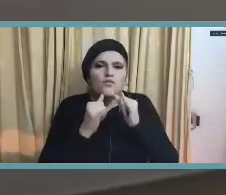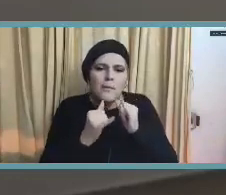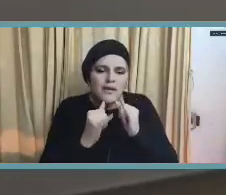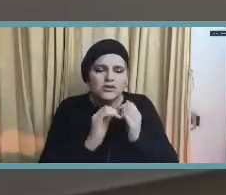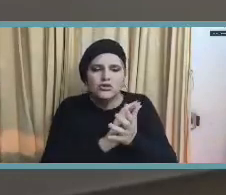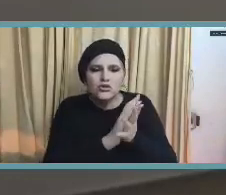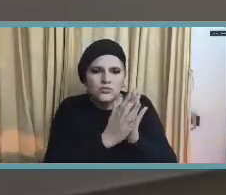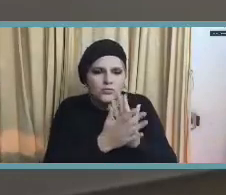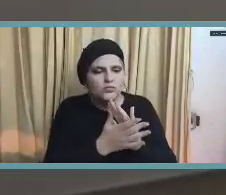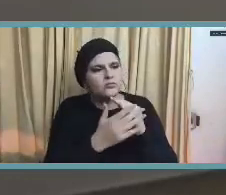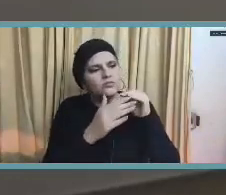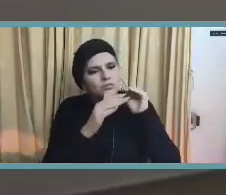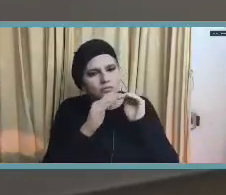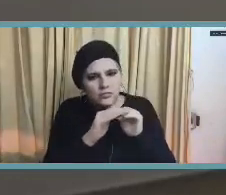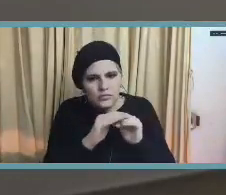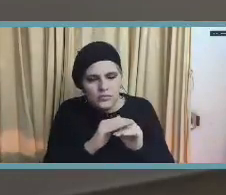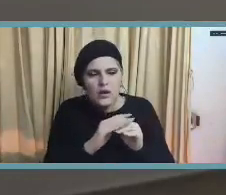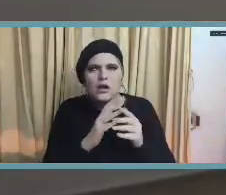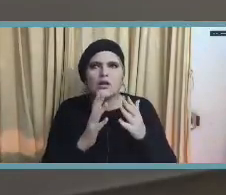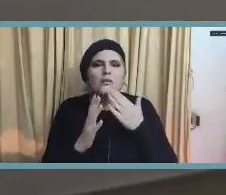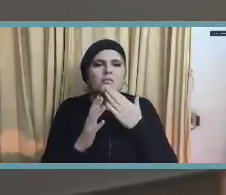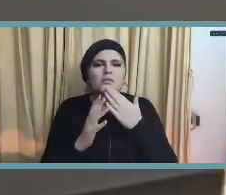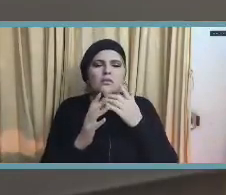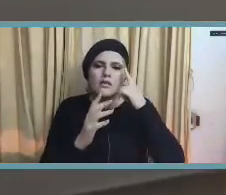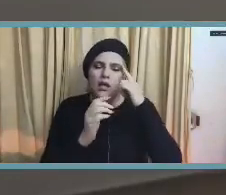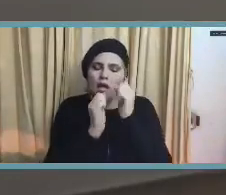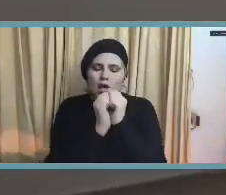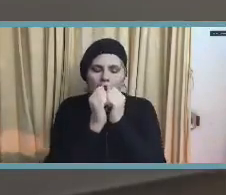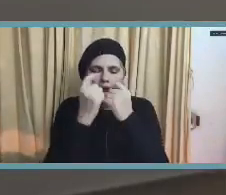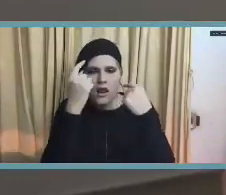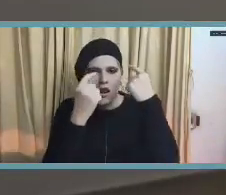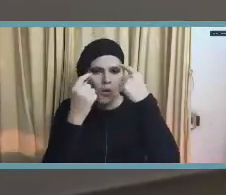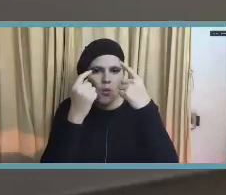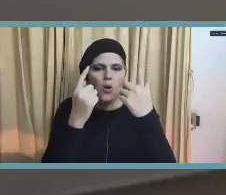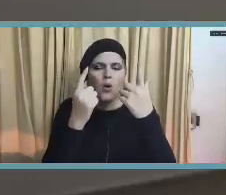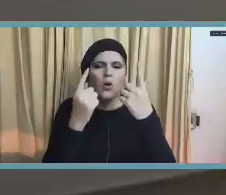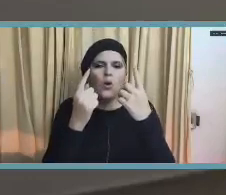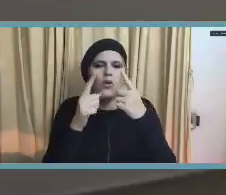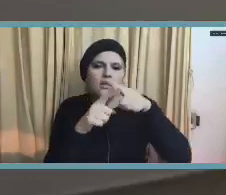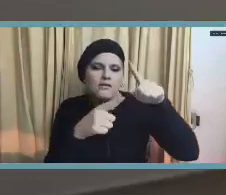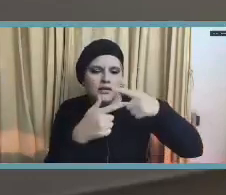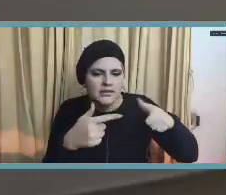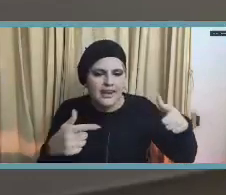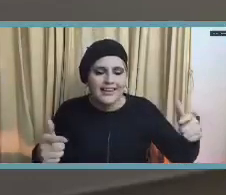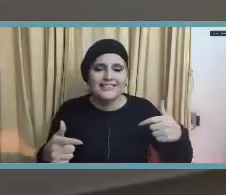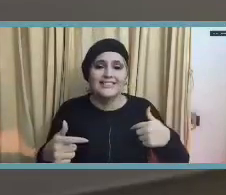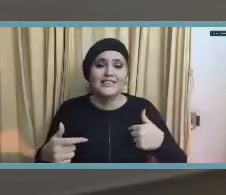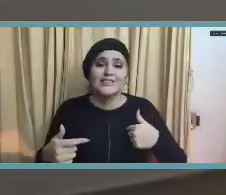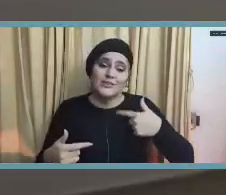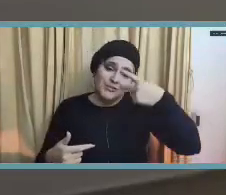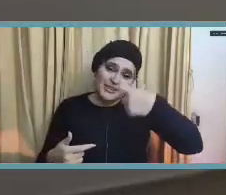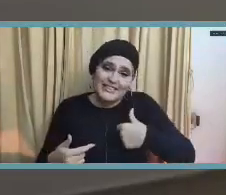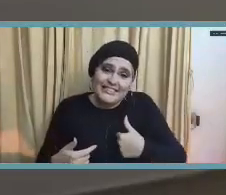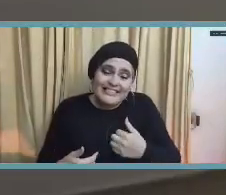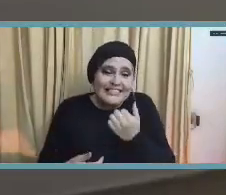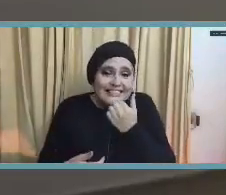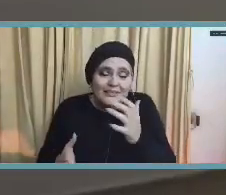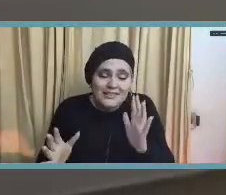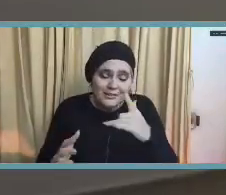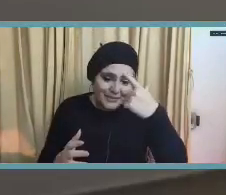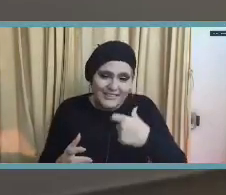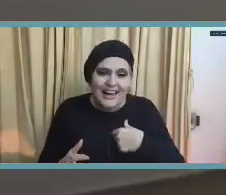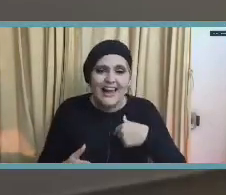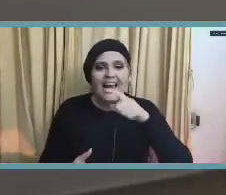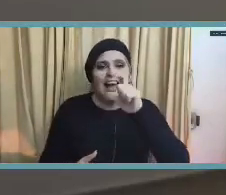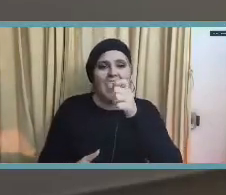con neurodiversidad. Bueno, yo saludo a todo el mundo y ni siquiera me presenté. Yo soy Gabriela Verdugo Weinberger, presidenta de la